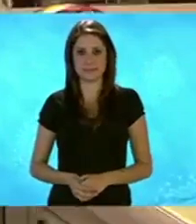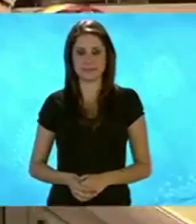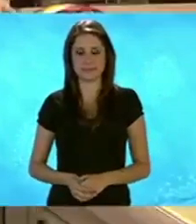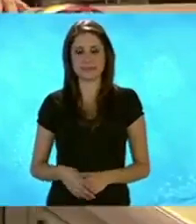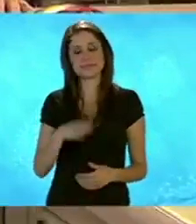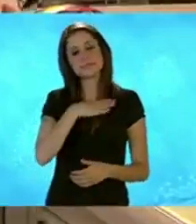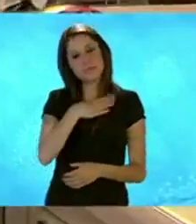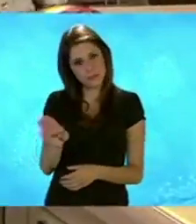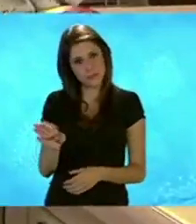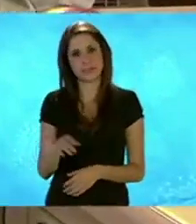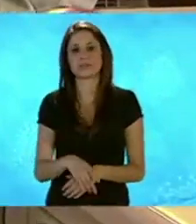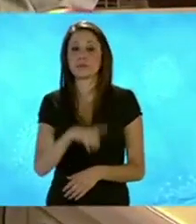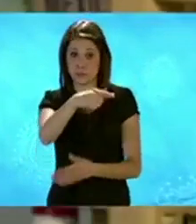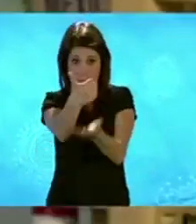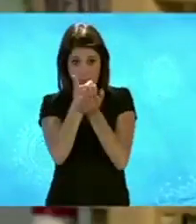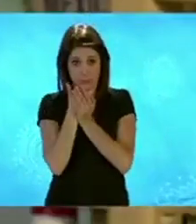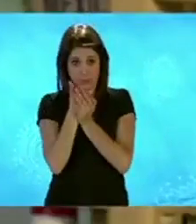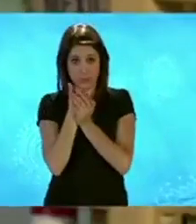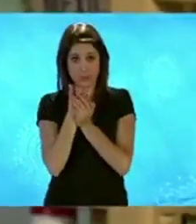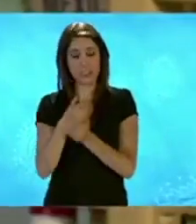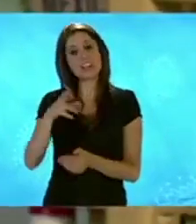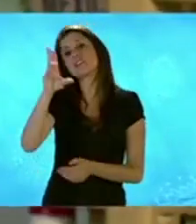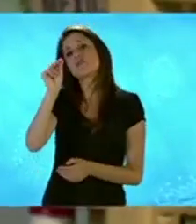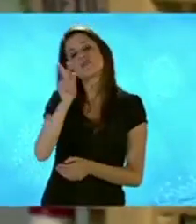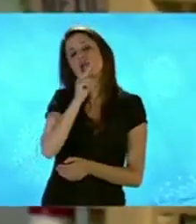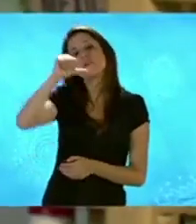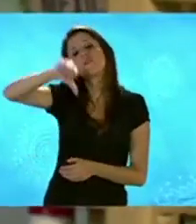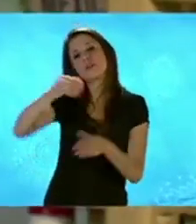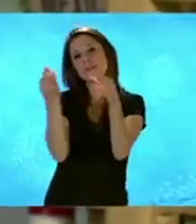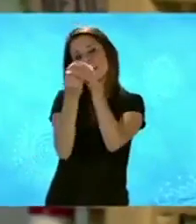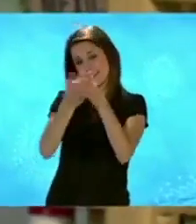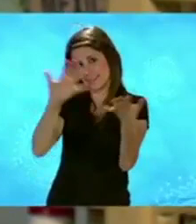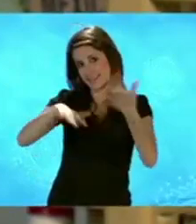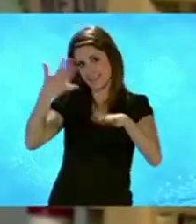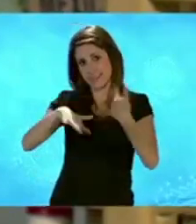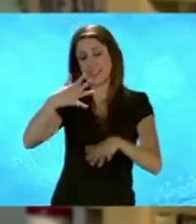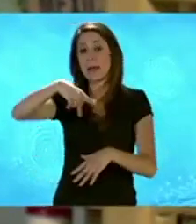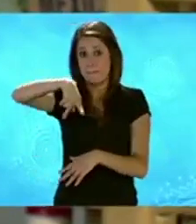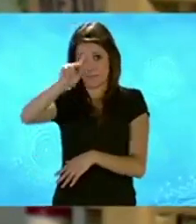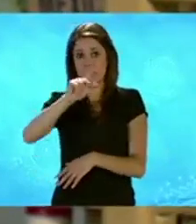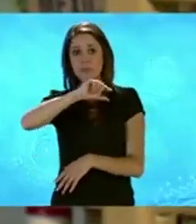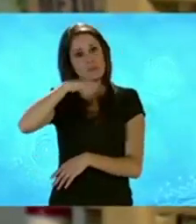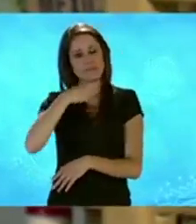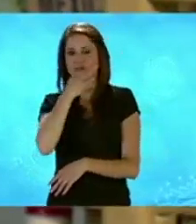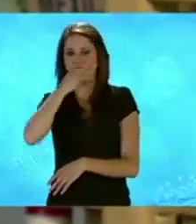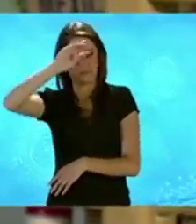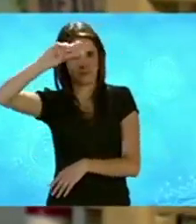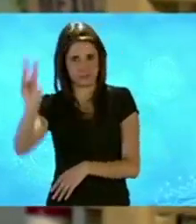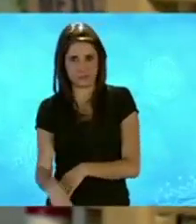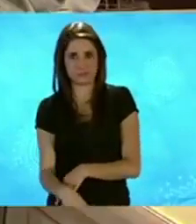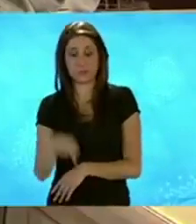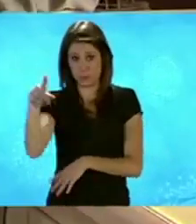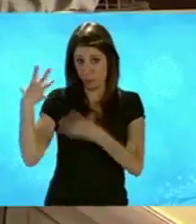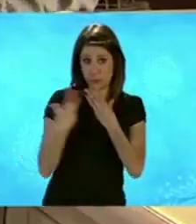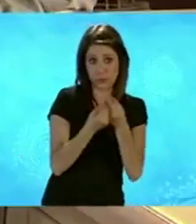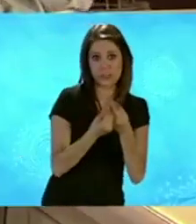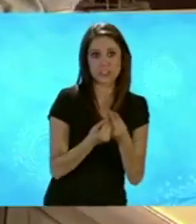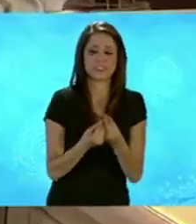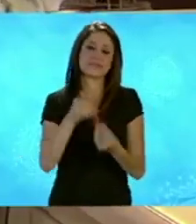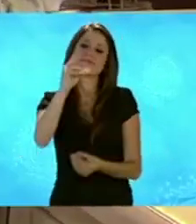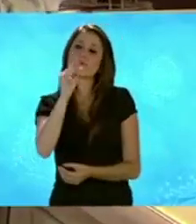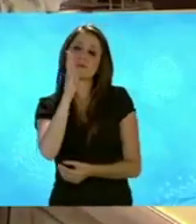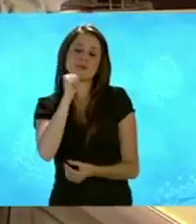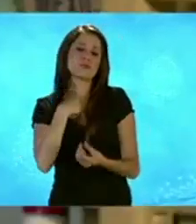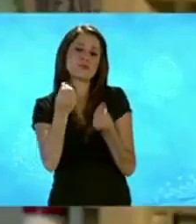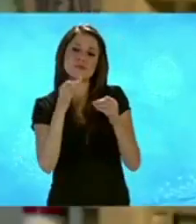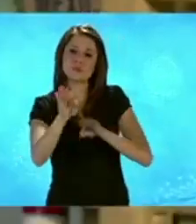Bueno, ¿vas a venir a ayudarme? No, pa. Me toca clase de señas, pero regreso luego, luego. ¿No vas a ir? No puedo. Tengo